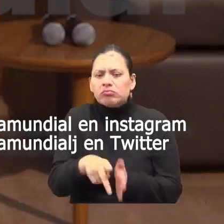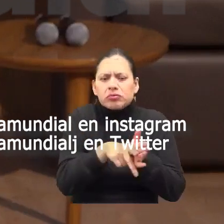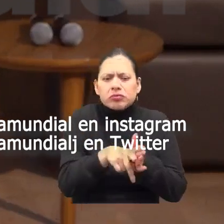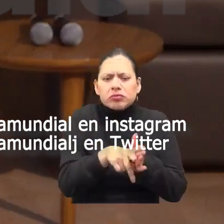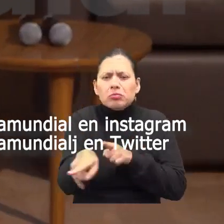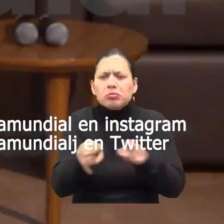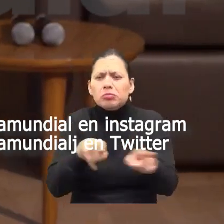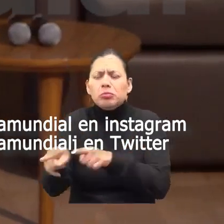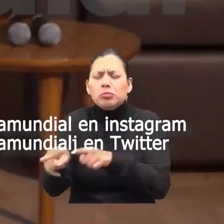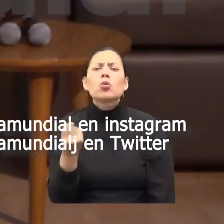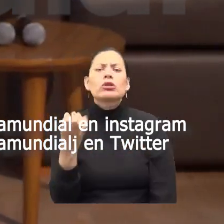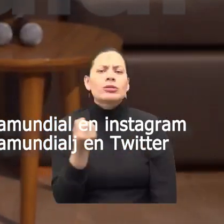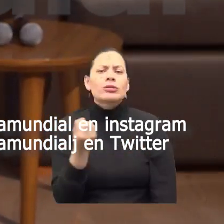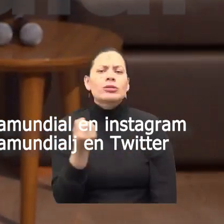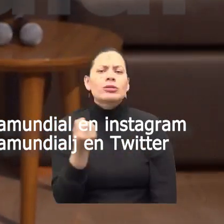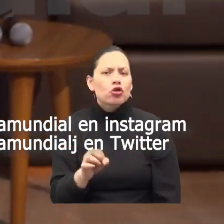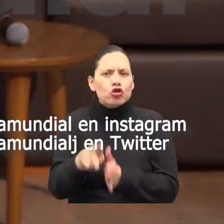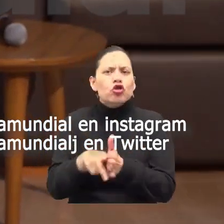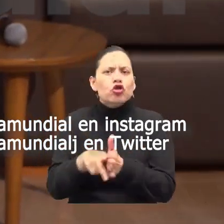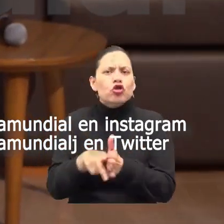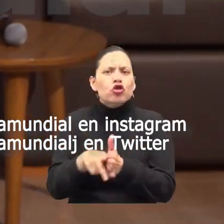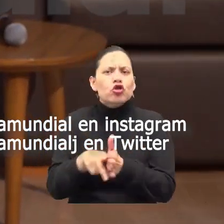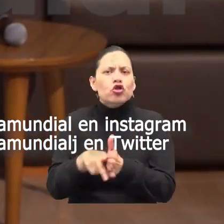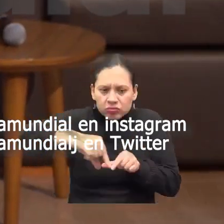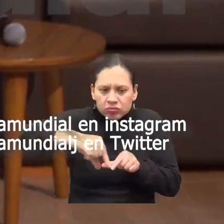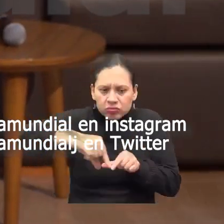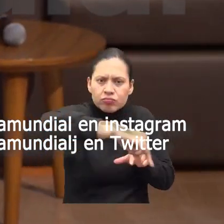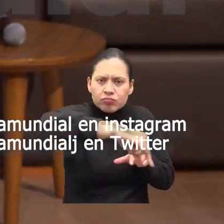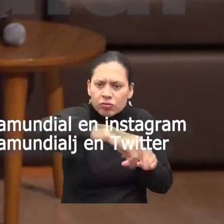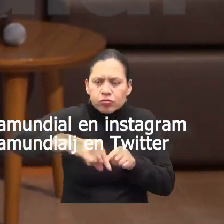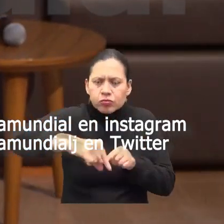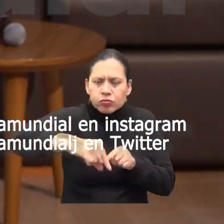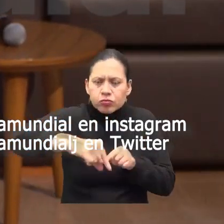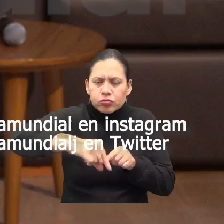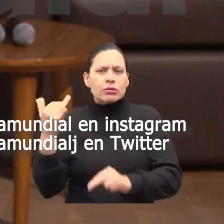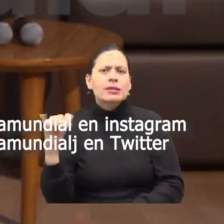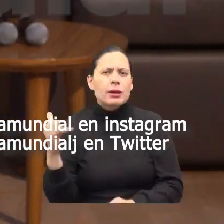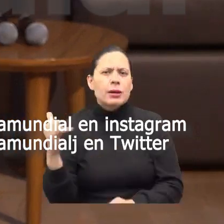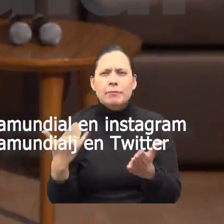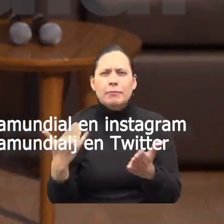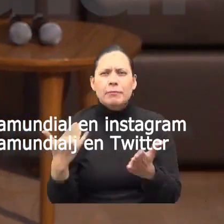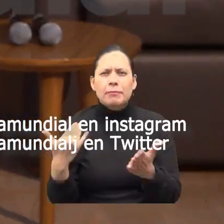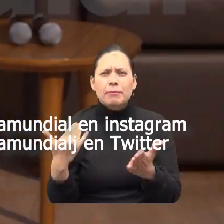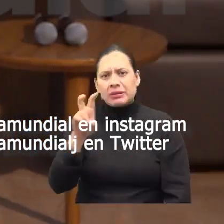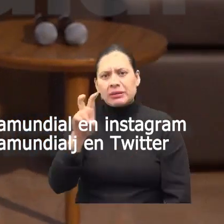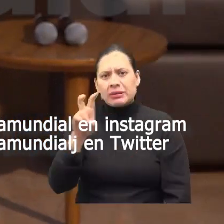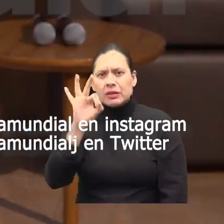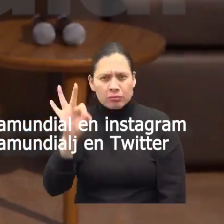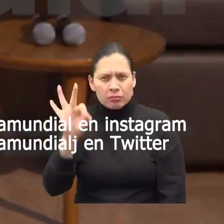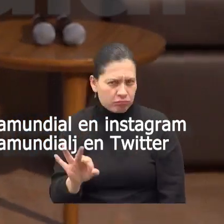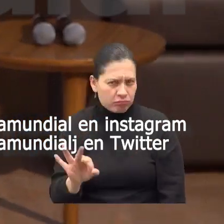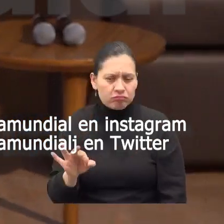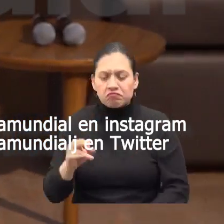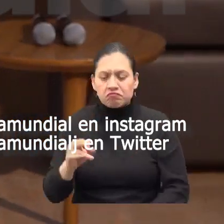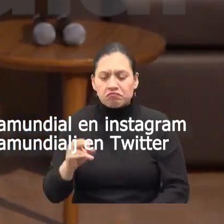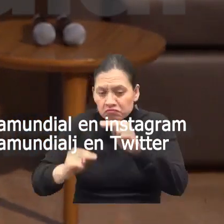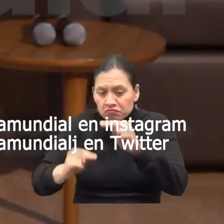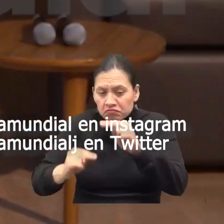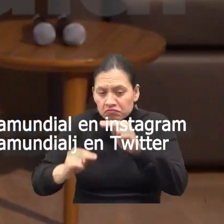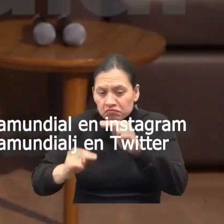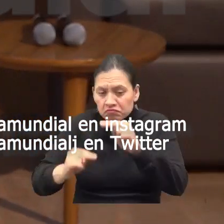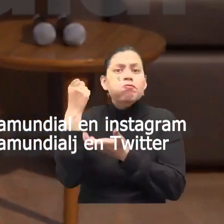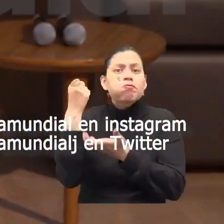hoy ya lleva un avance en todos sus componentes del 27%, una inversión